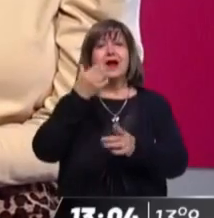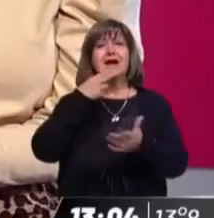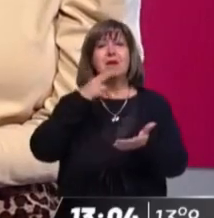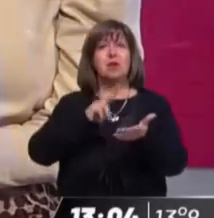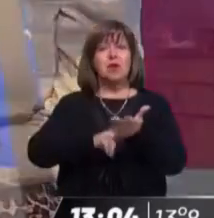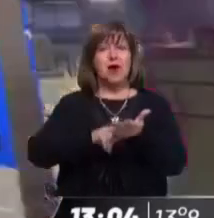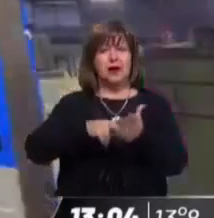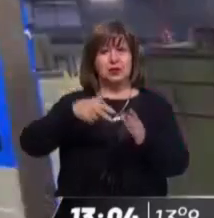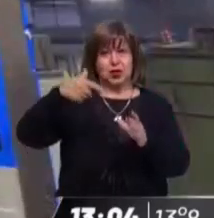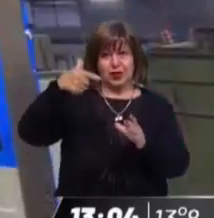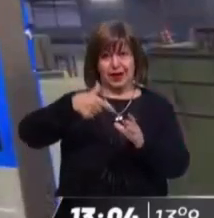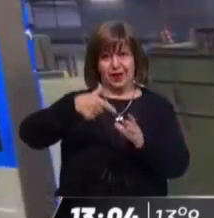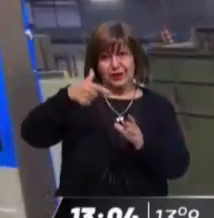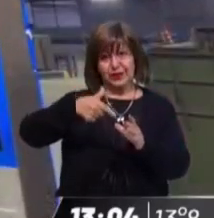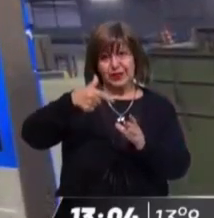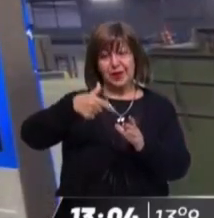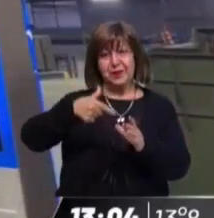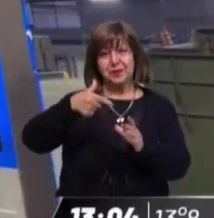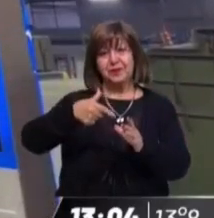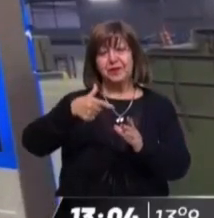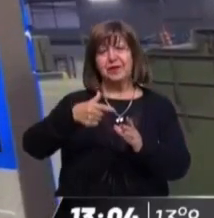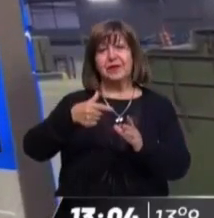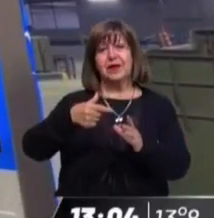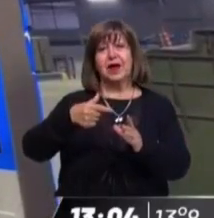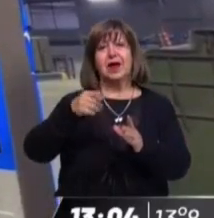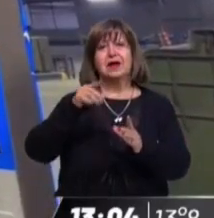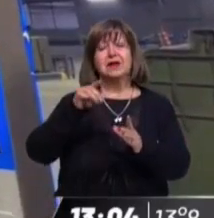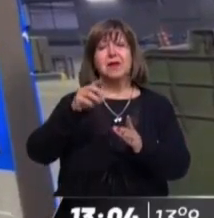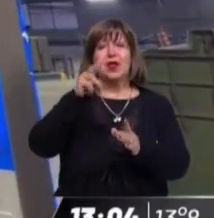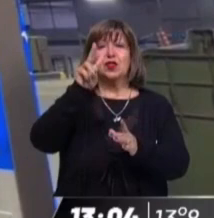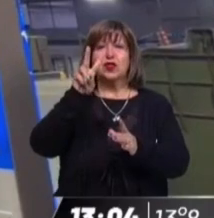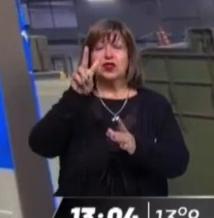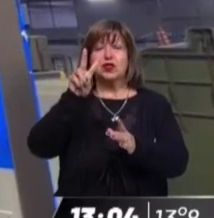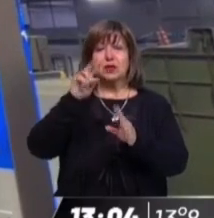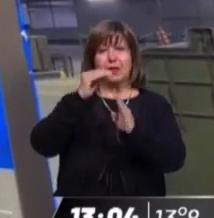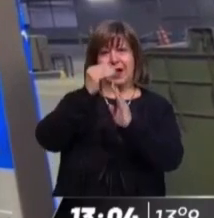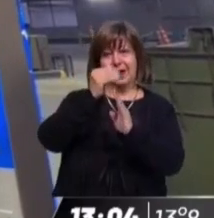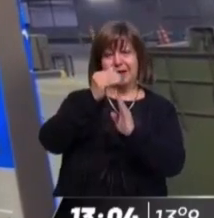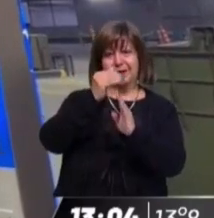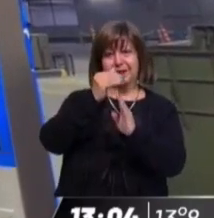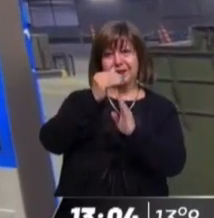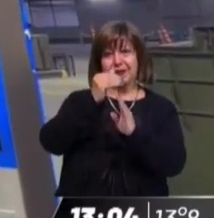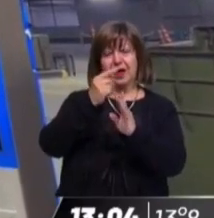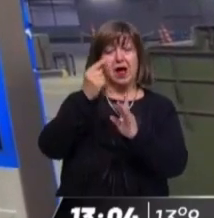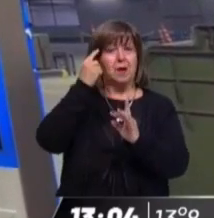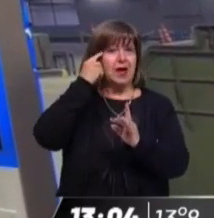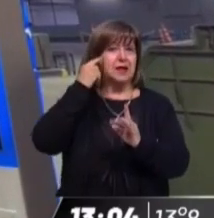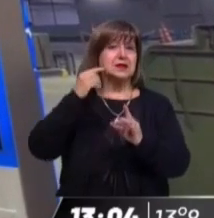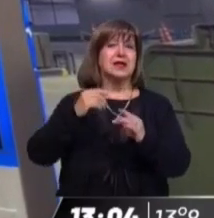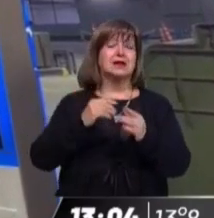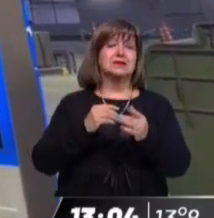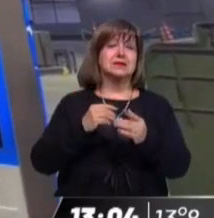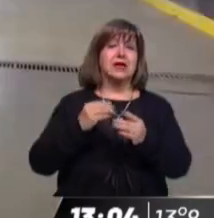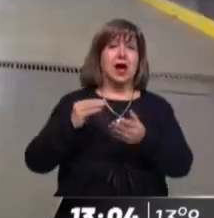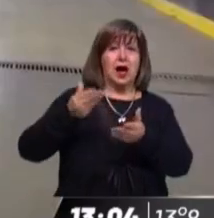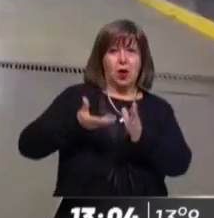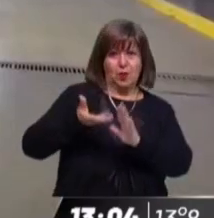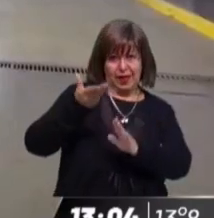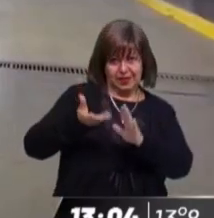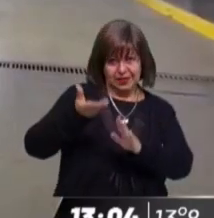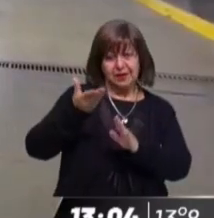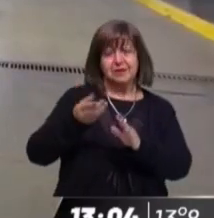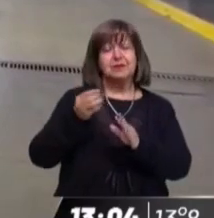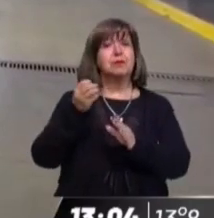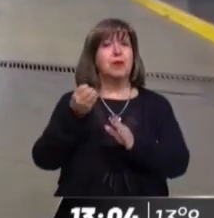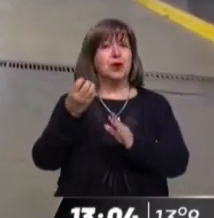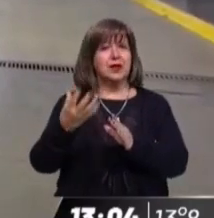los combustibles, también con una devaluación del 2% mensual que se tiene calculada. Y entonces tenemos que